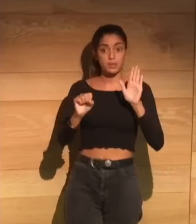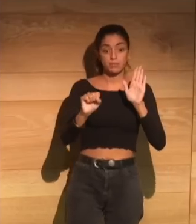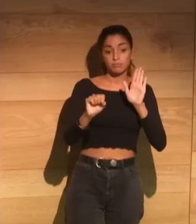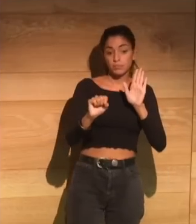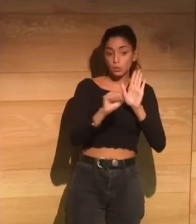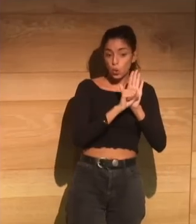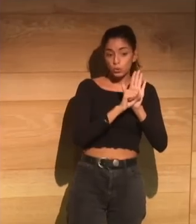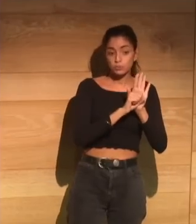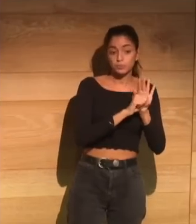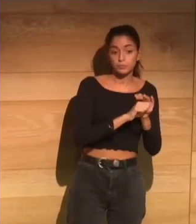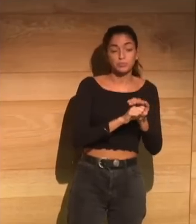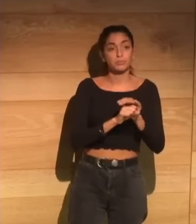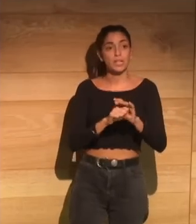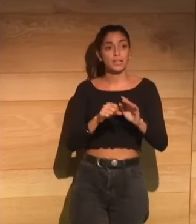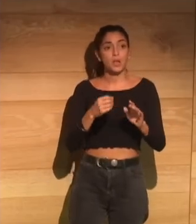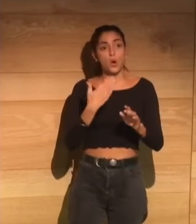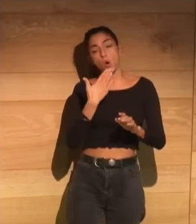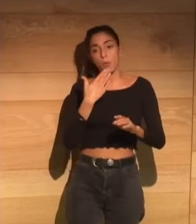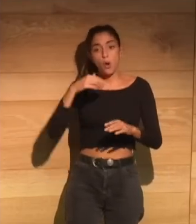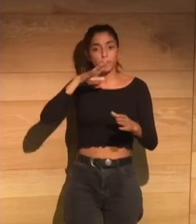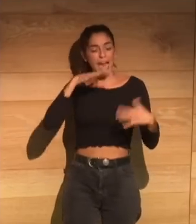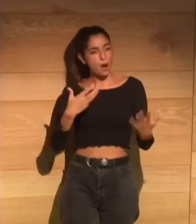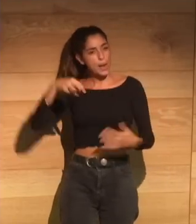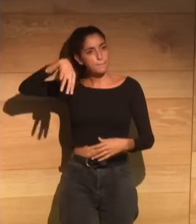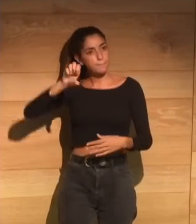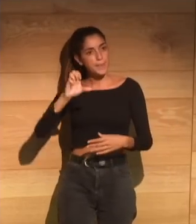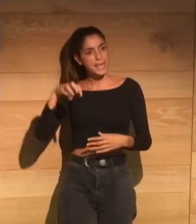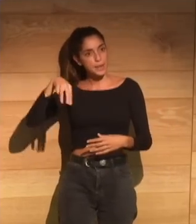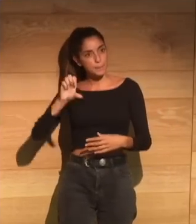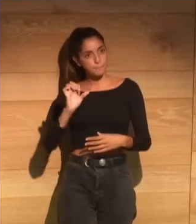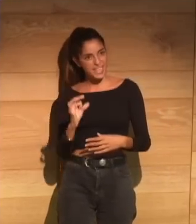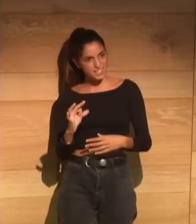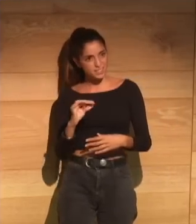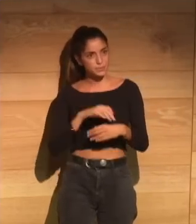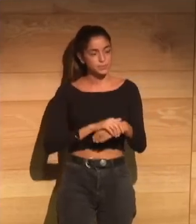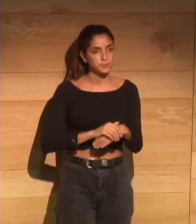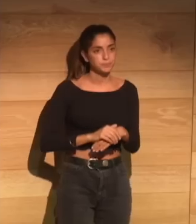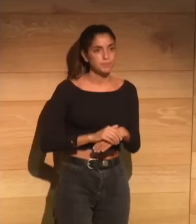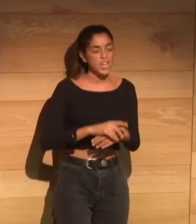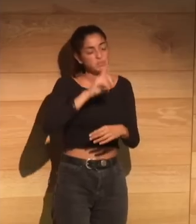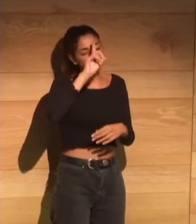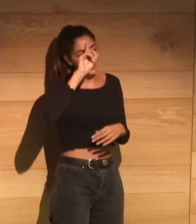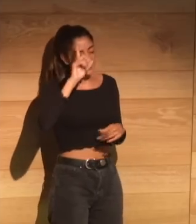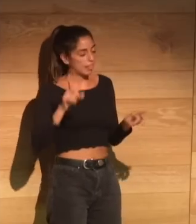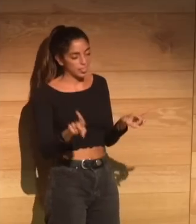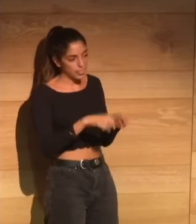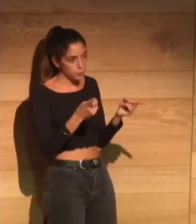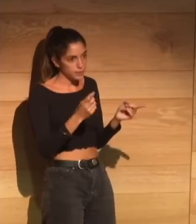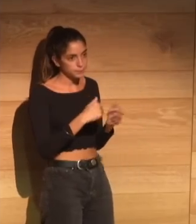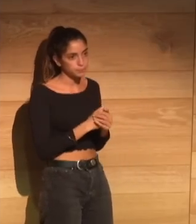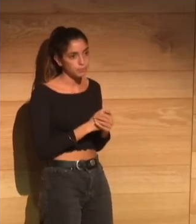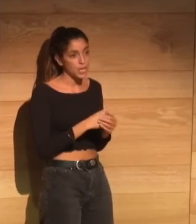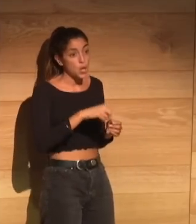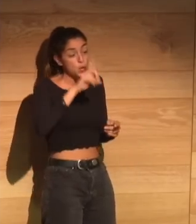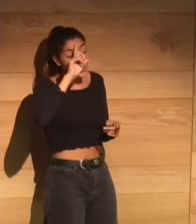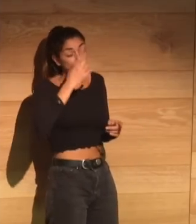estrellas. Lo que hoy llamaríamos memes. Es decir, algo que se queda... No sé si es... Bueno, da igual. No sé si es